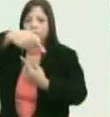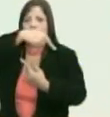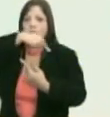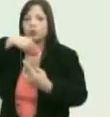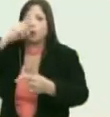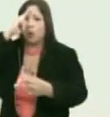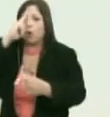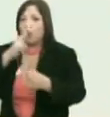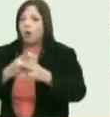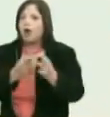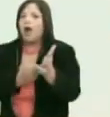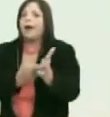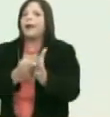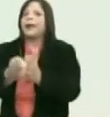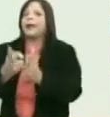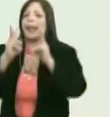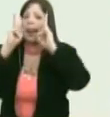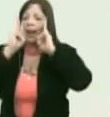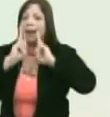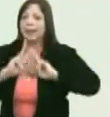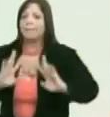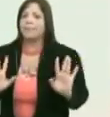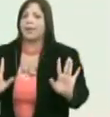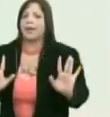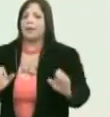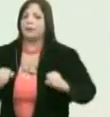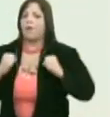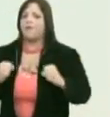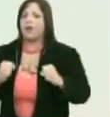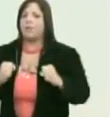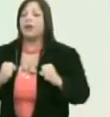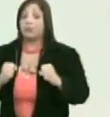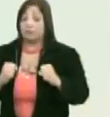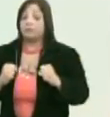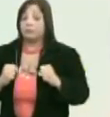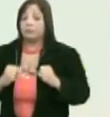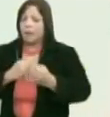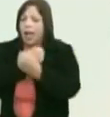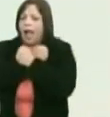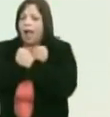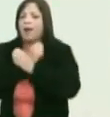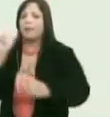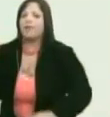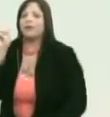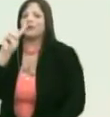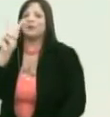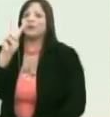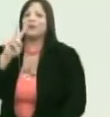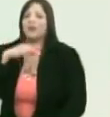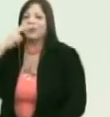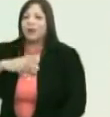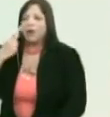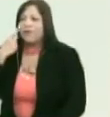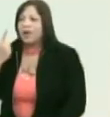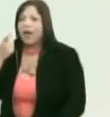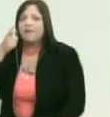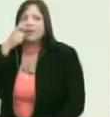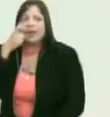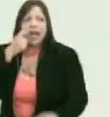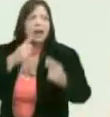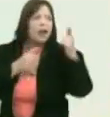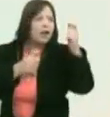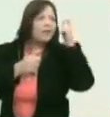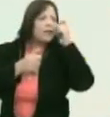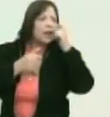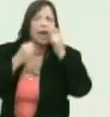gente honesta, de gente irreductible, de gente que quiera al país. De cuando usted vea a un fiscal